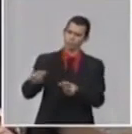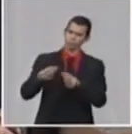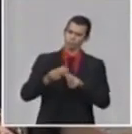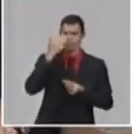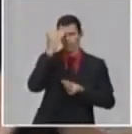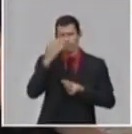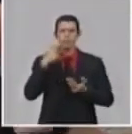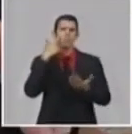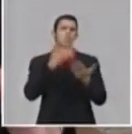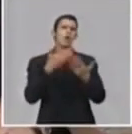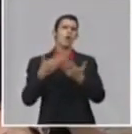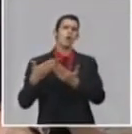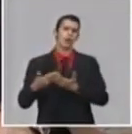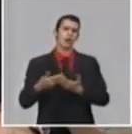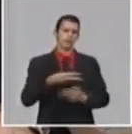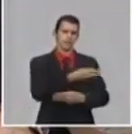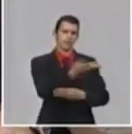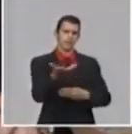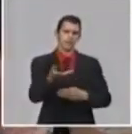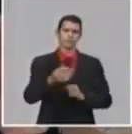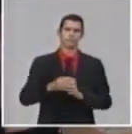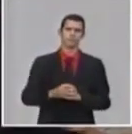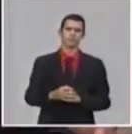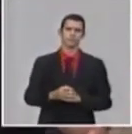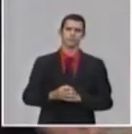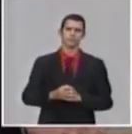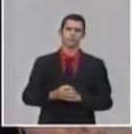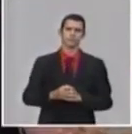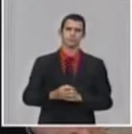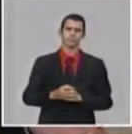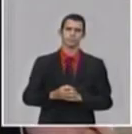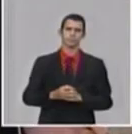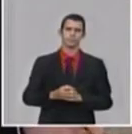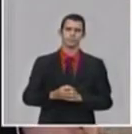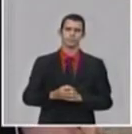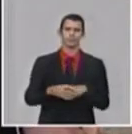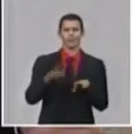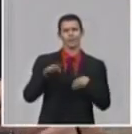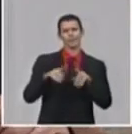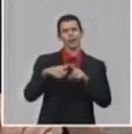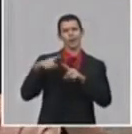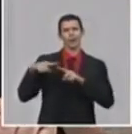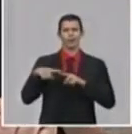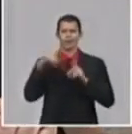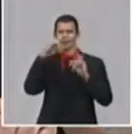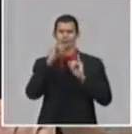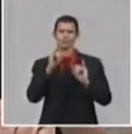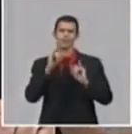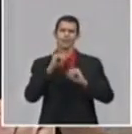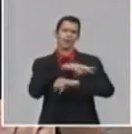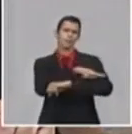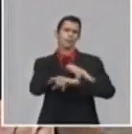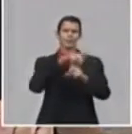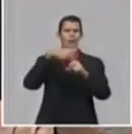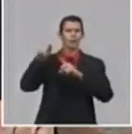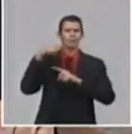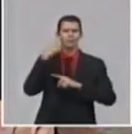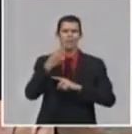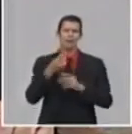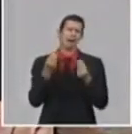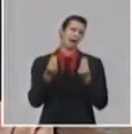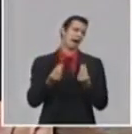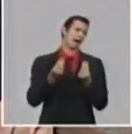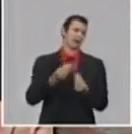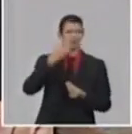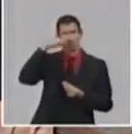informaciones, un poco demeritando, ¿no? Dice, bueno, que no hay, y cuando han hecho entrevistas y hay algunos funcionarios en algunos países que,